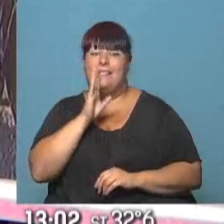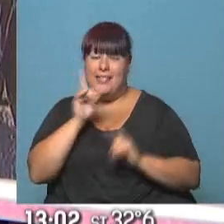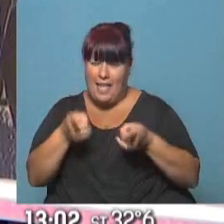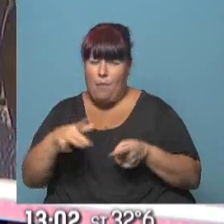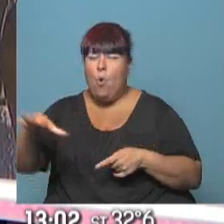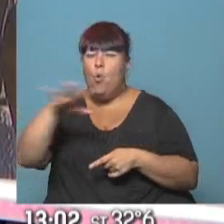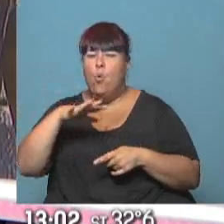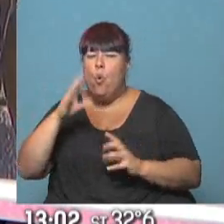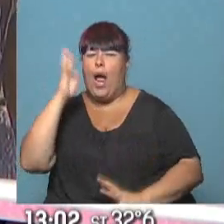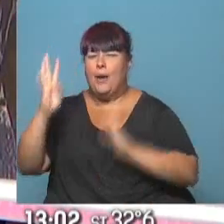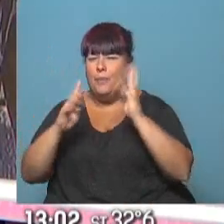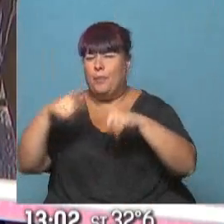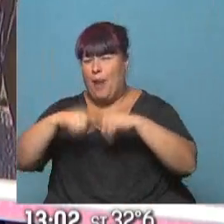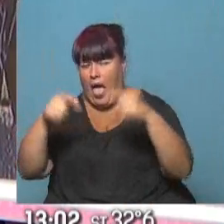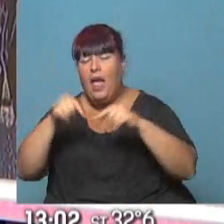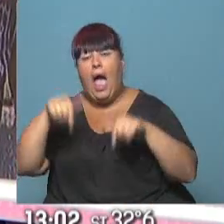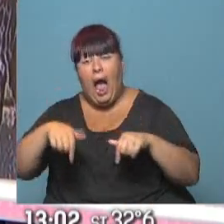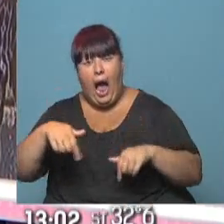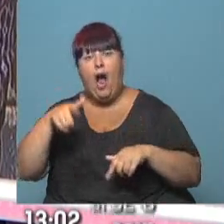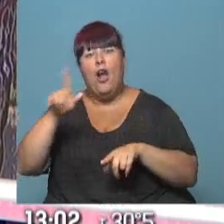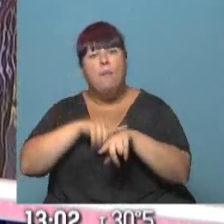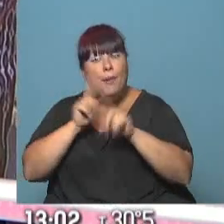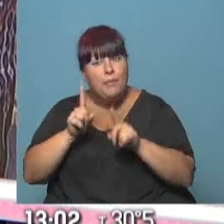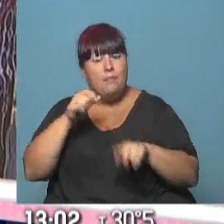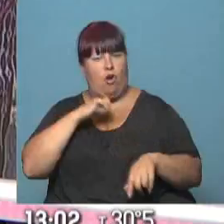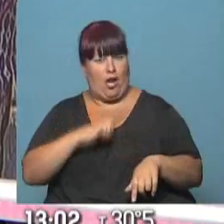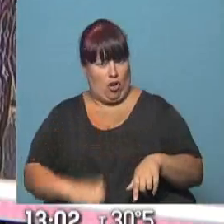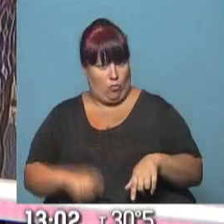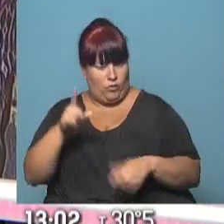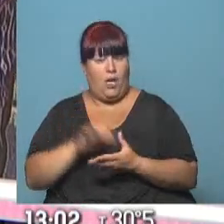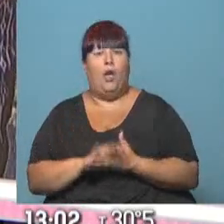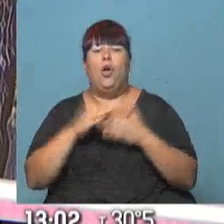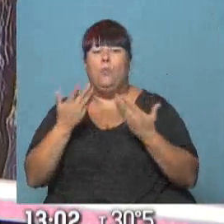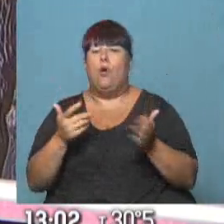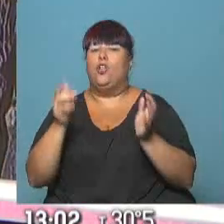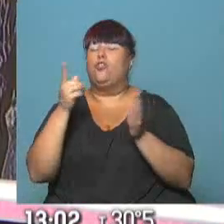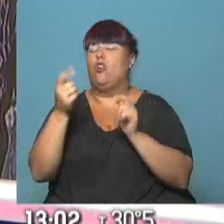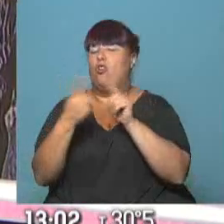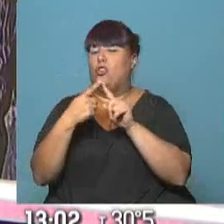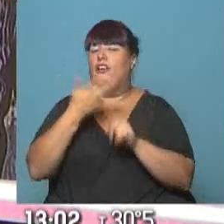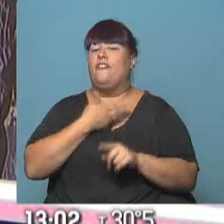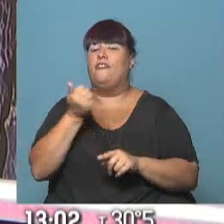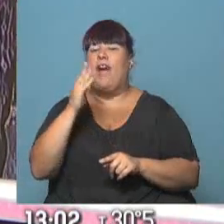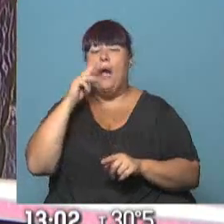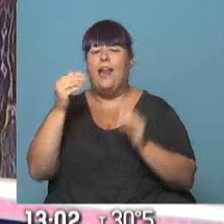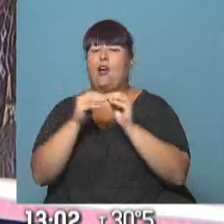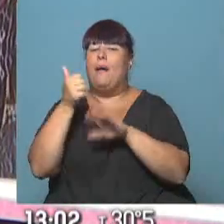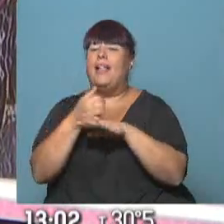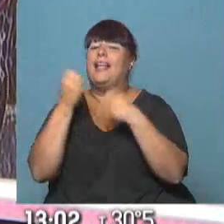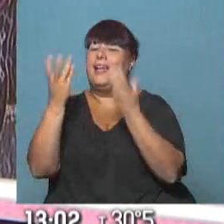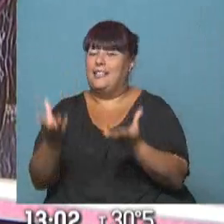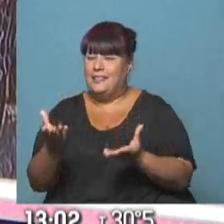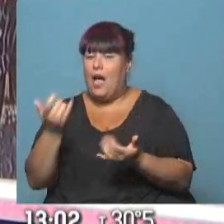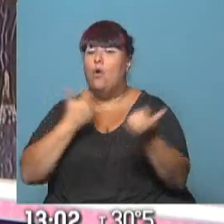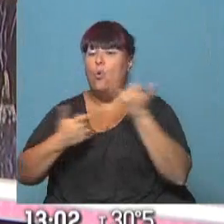en una zona de mucha vegetación. Y en estos momentos se realiza la necropsia. Por eso estamos en contacto con Fabiana Farrucci. Hola Fabiana, ¿cómo